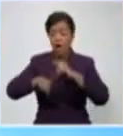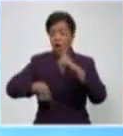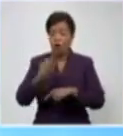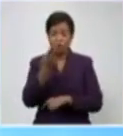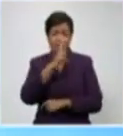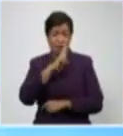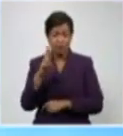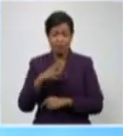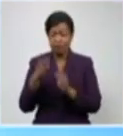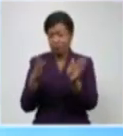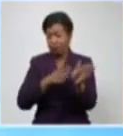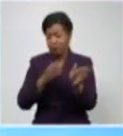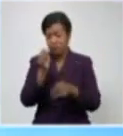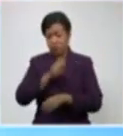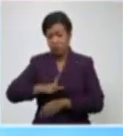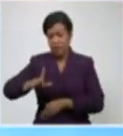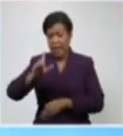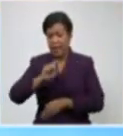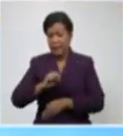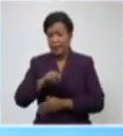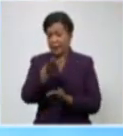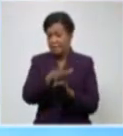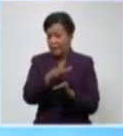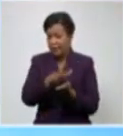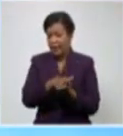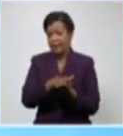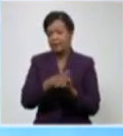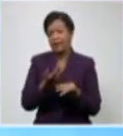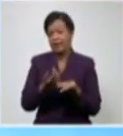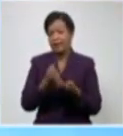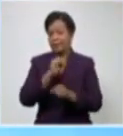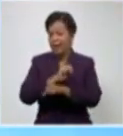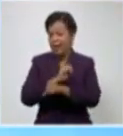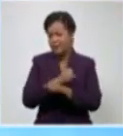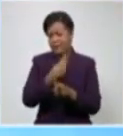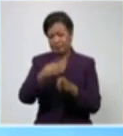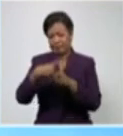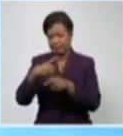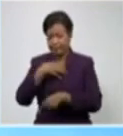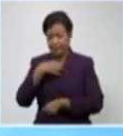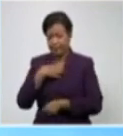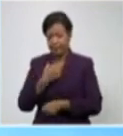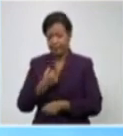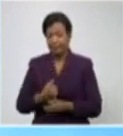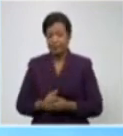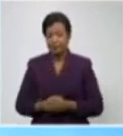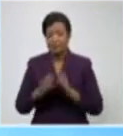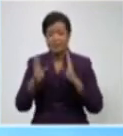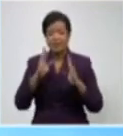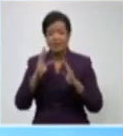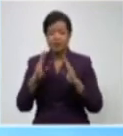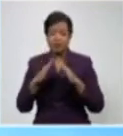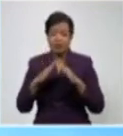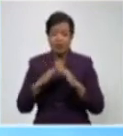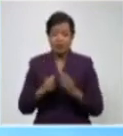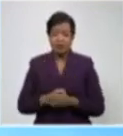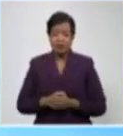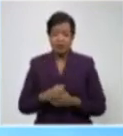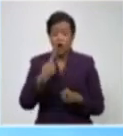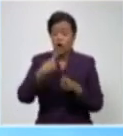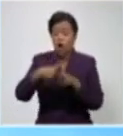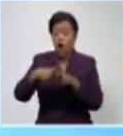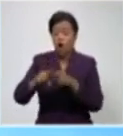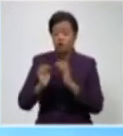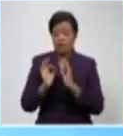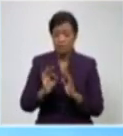amplio expediente por delitos comunes, reside en el centro del país. Ya ven ustedes, hechos, acciones sobre el